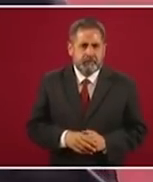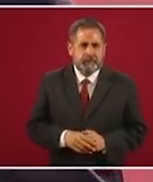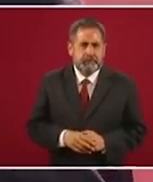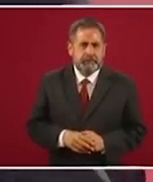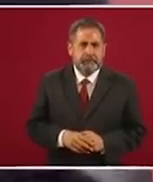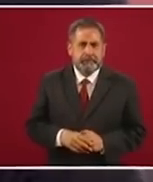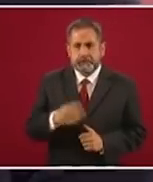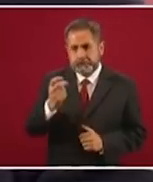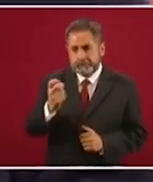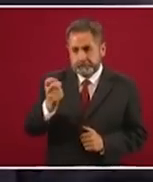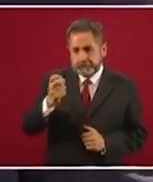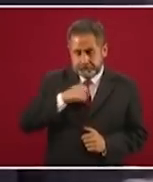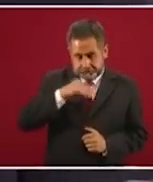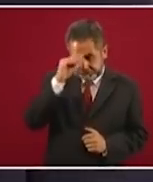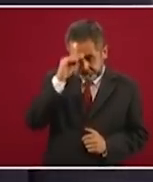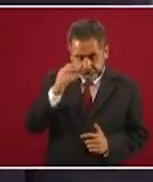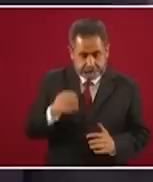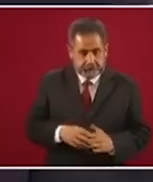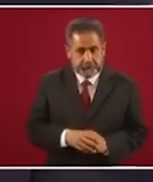Por eso